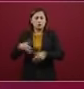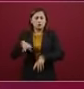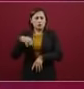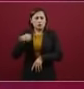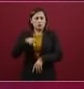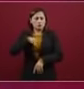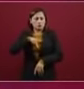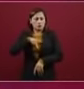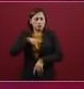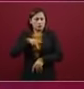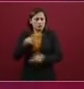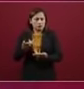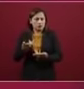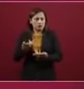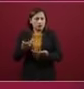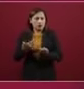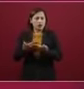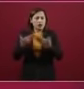muchas cosas para mí